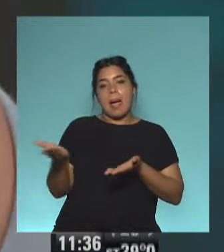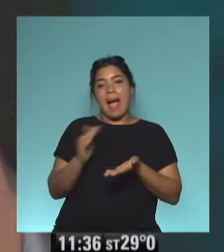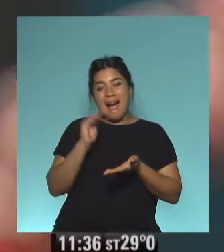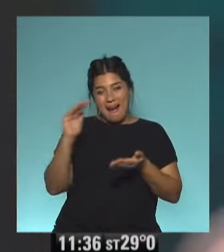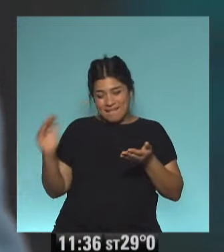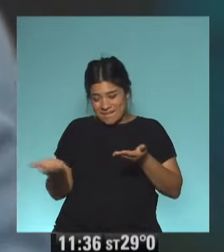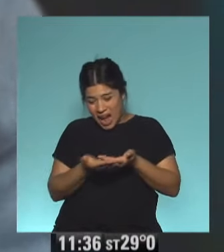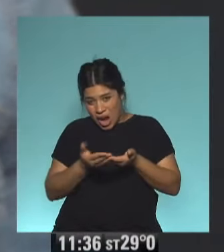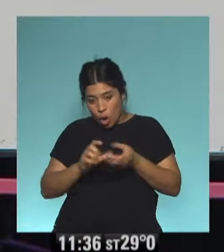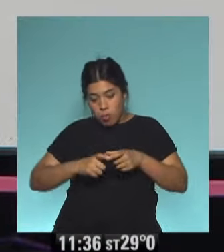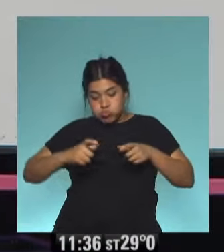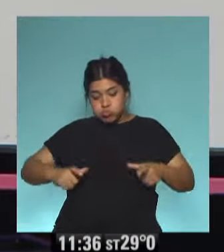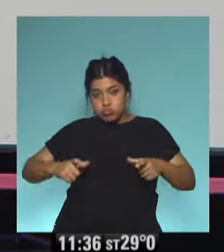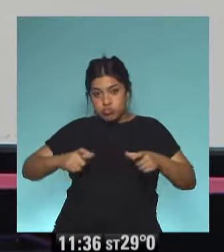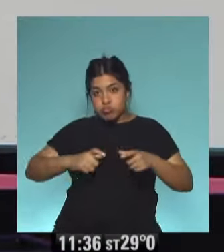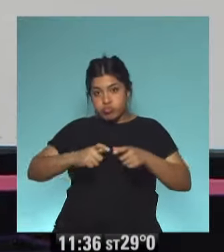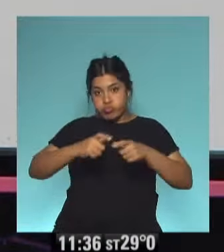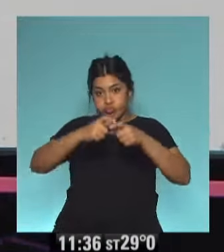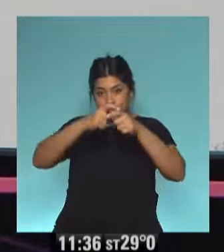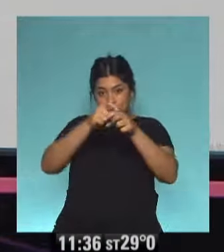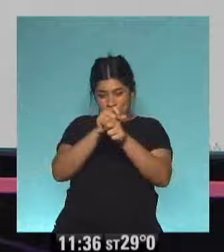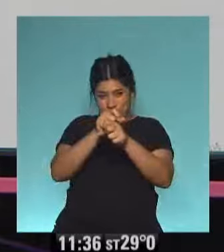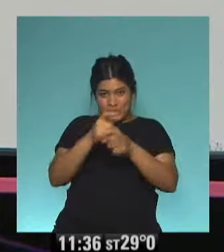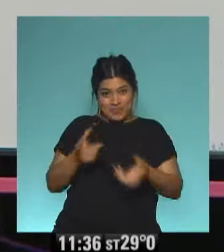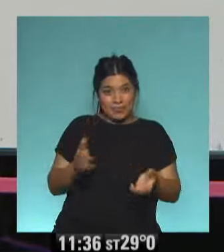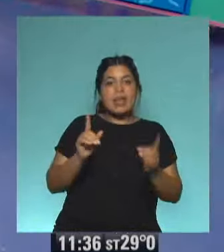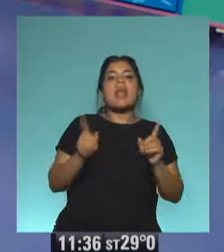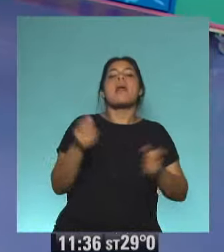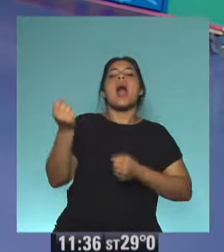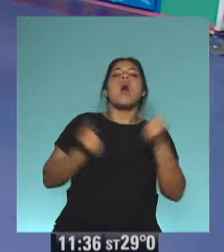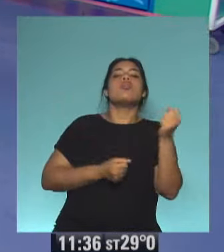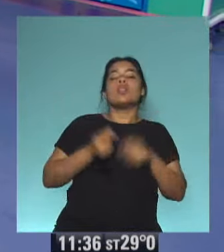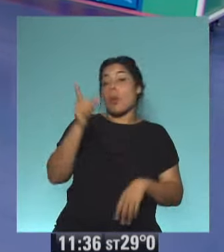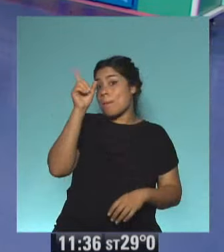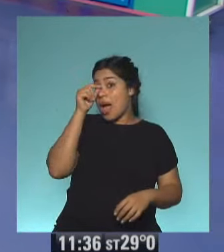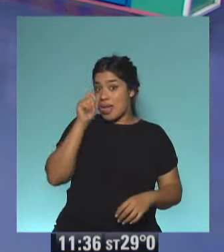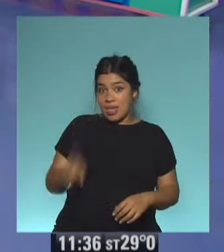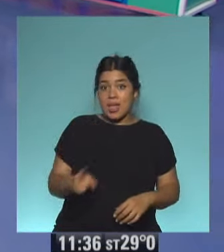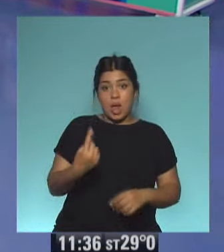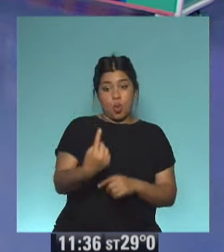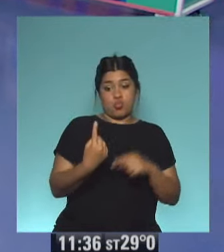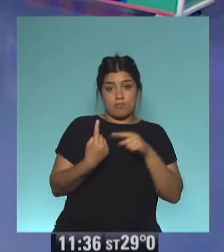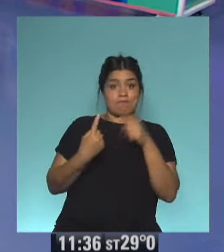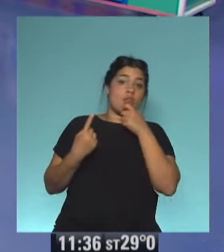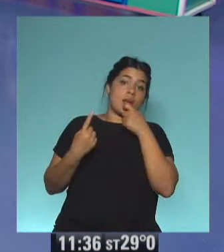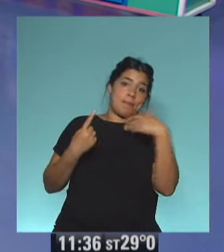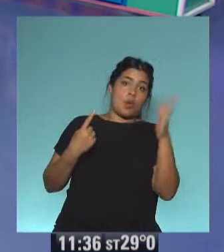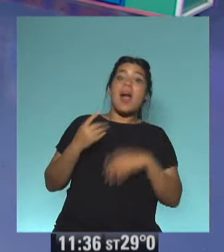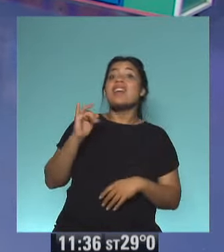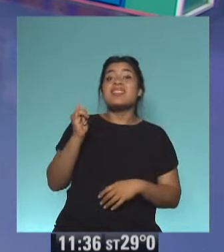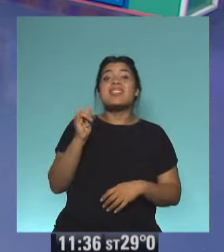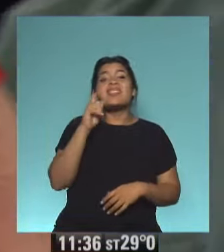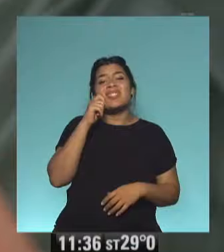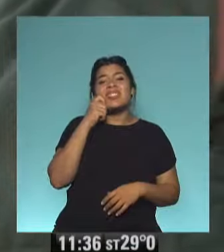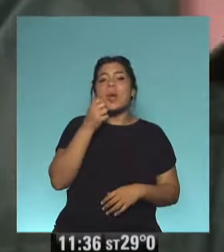más chiquito arriba para que se bueno, forme esta pirámide. También están los autitos de madera que tenemos uno acá, por ejemplo. Mira qué lindo. Que